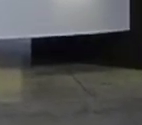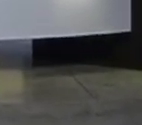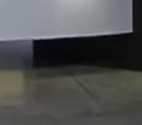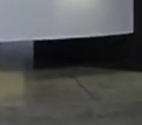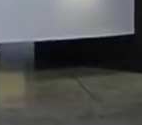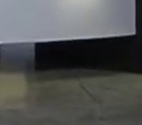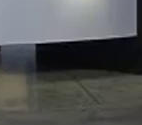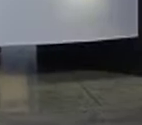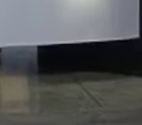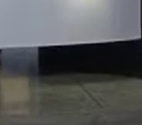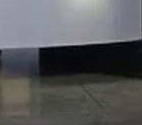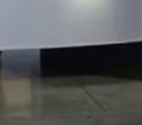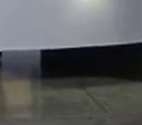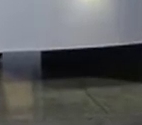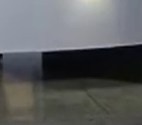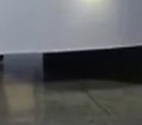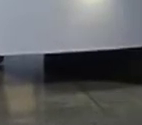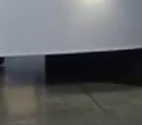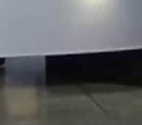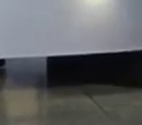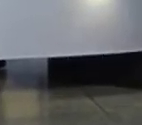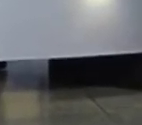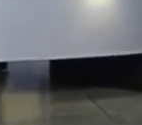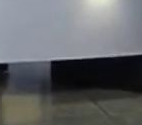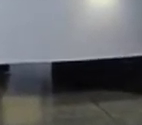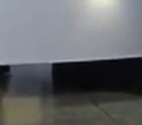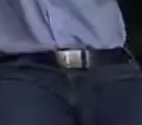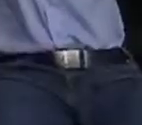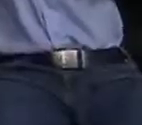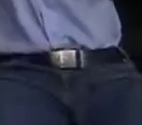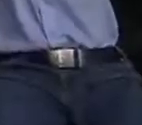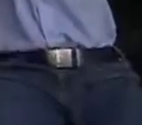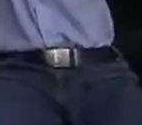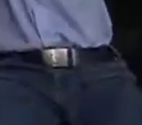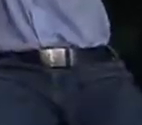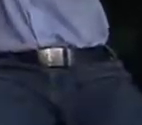Gloria a Dios Gloria a Dios Gloria a Dios Gloria a